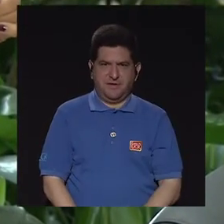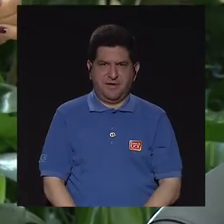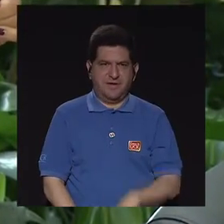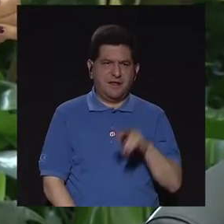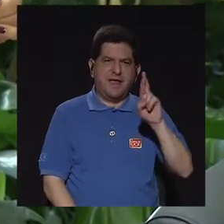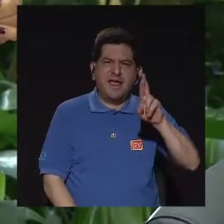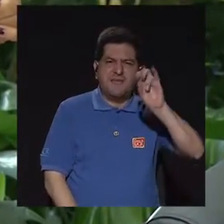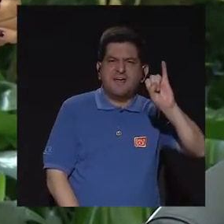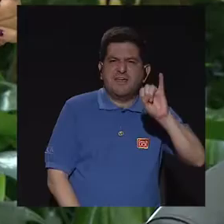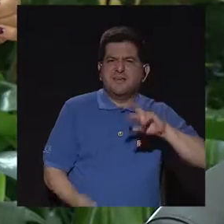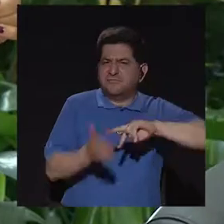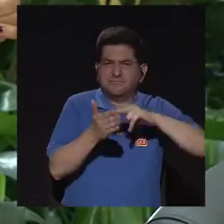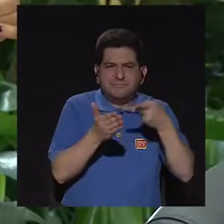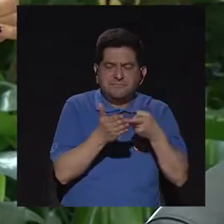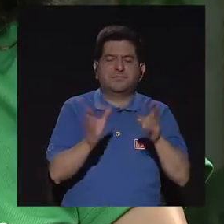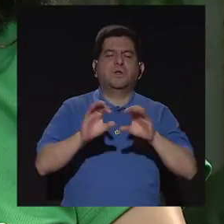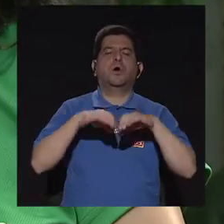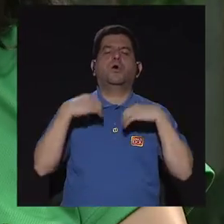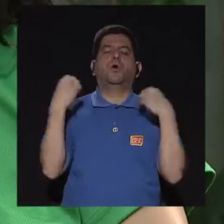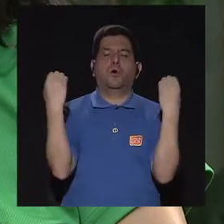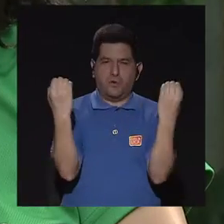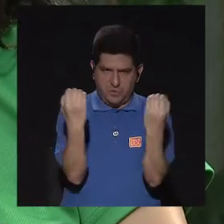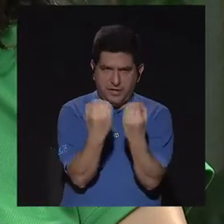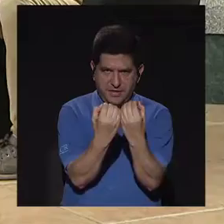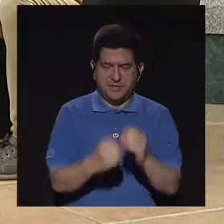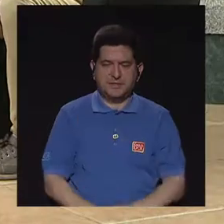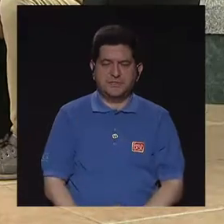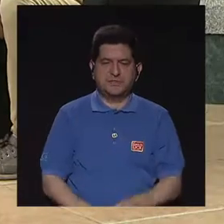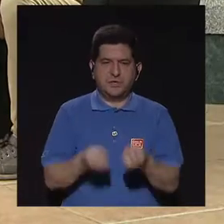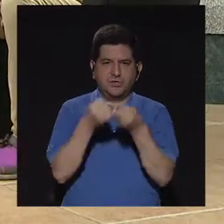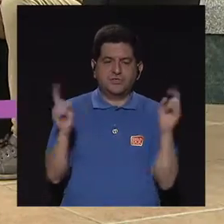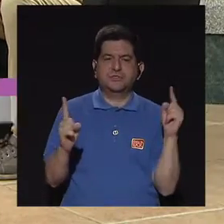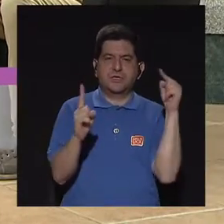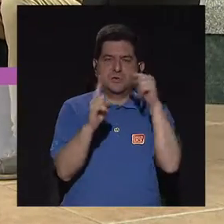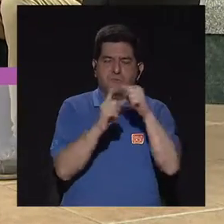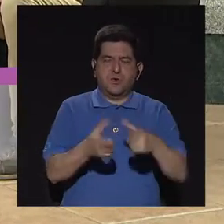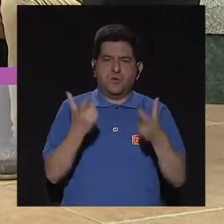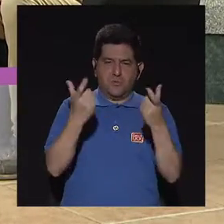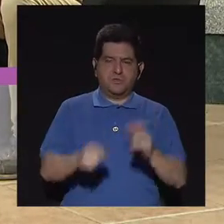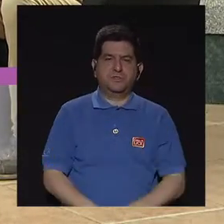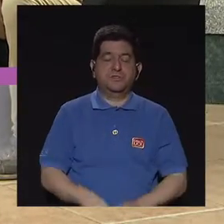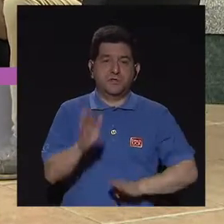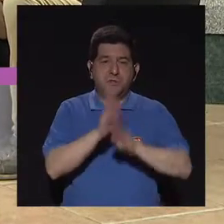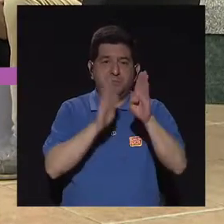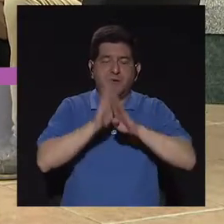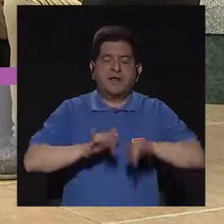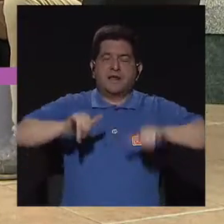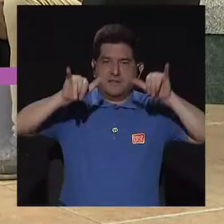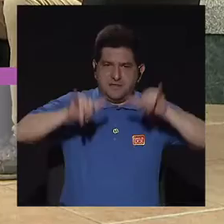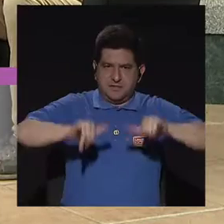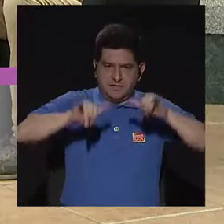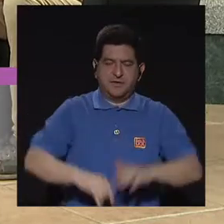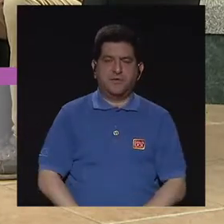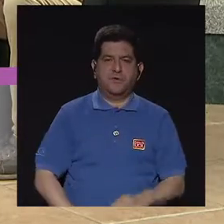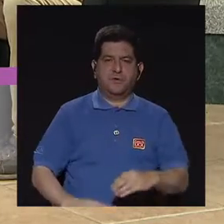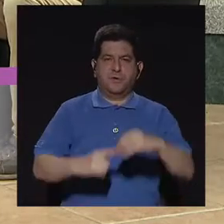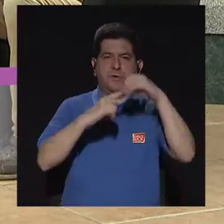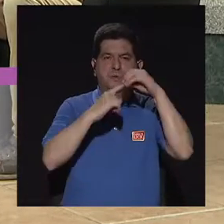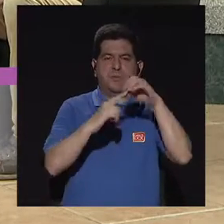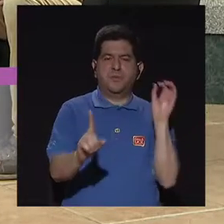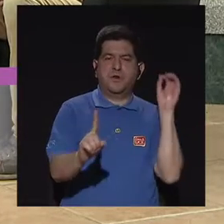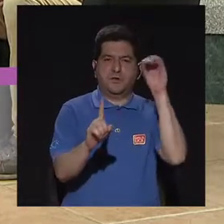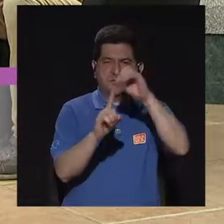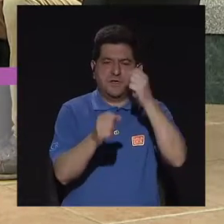Rally es... Es una organización sin fines de lucro enfocada en desarrollo sostenible. Es okay. como el principal